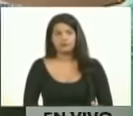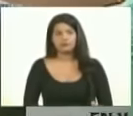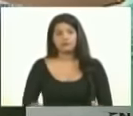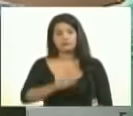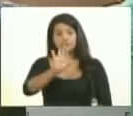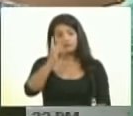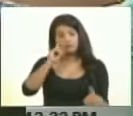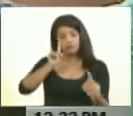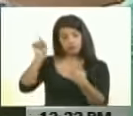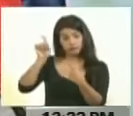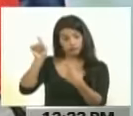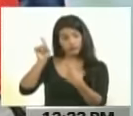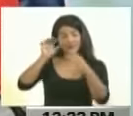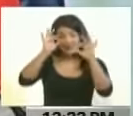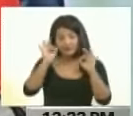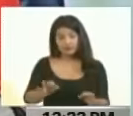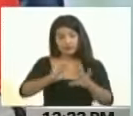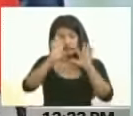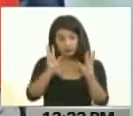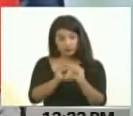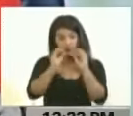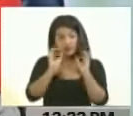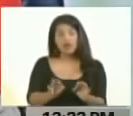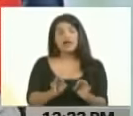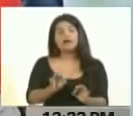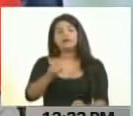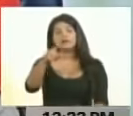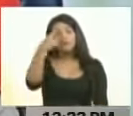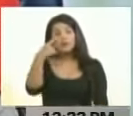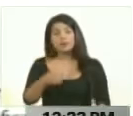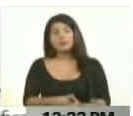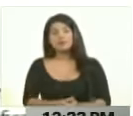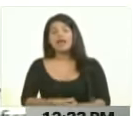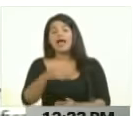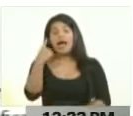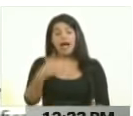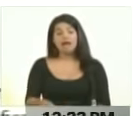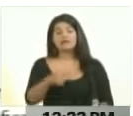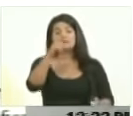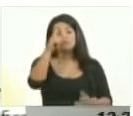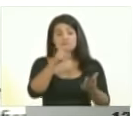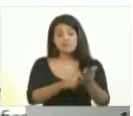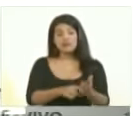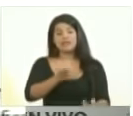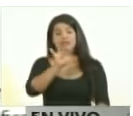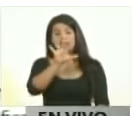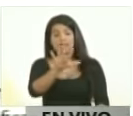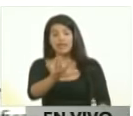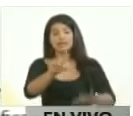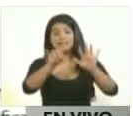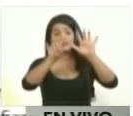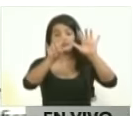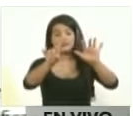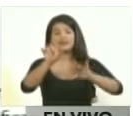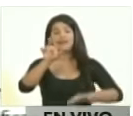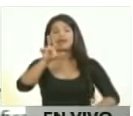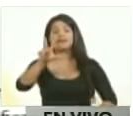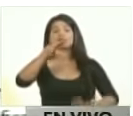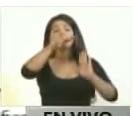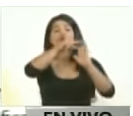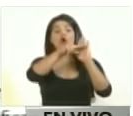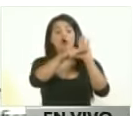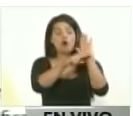como está expresado allí, de las 1.563 normas que deben incorporar todos los estados